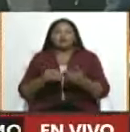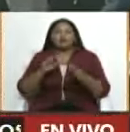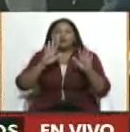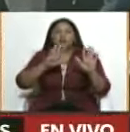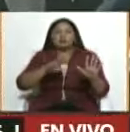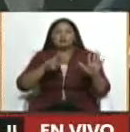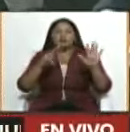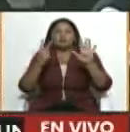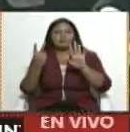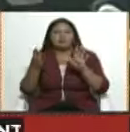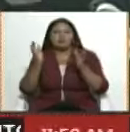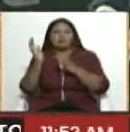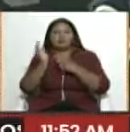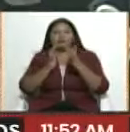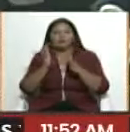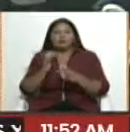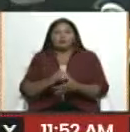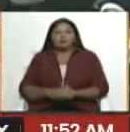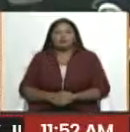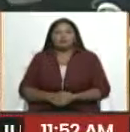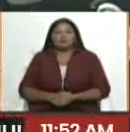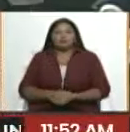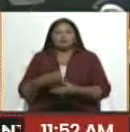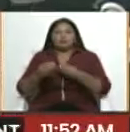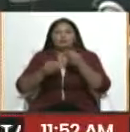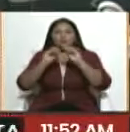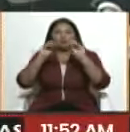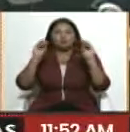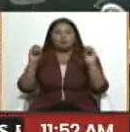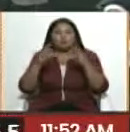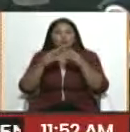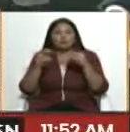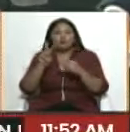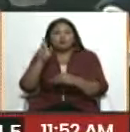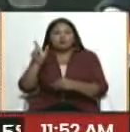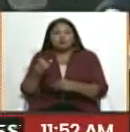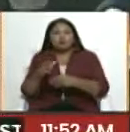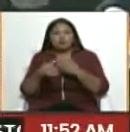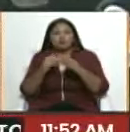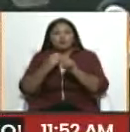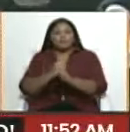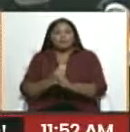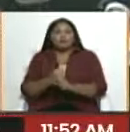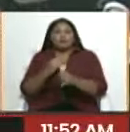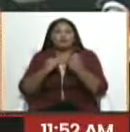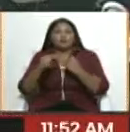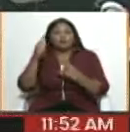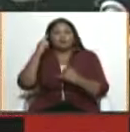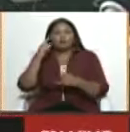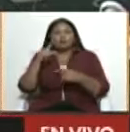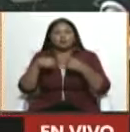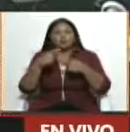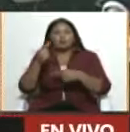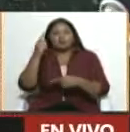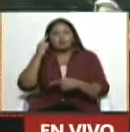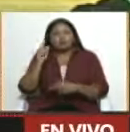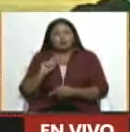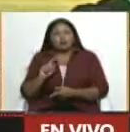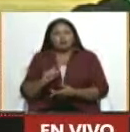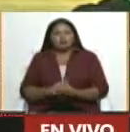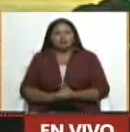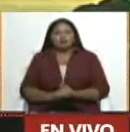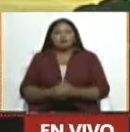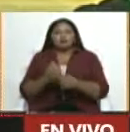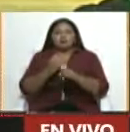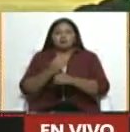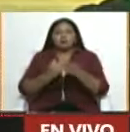16 de abril. Hacemos un llamado a todos los venezolanos para que no esperen ese último día, ni el día siguiente, que quiere que se abra